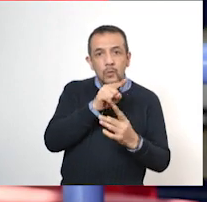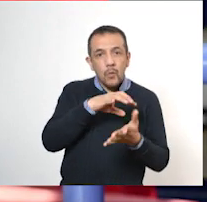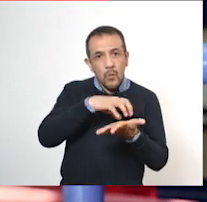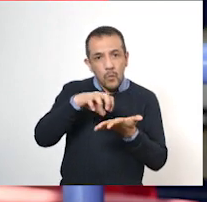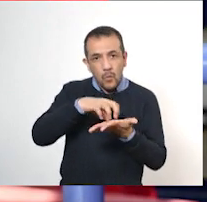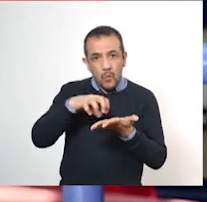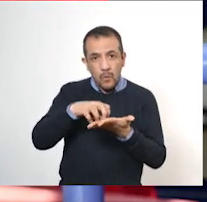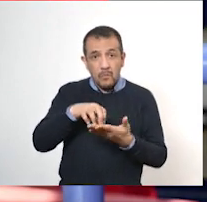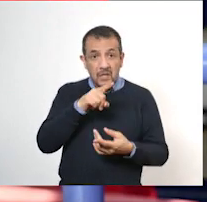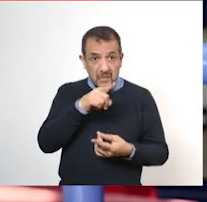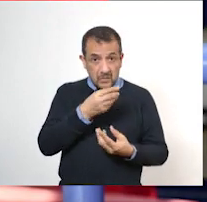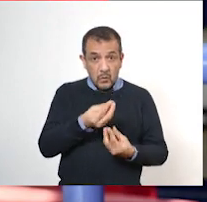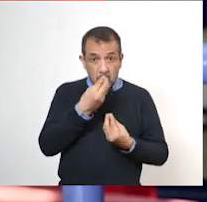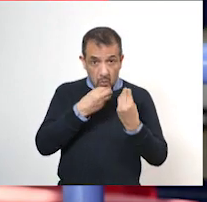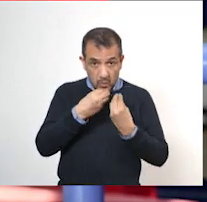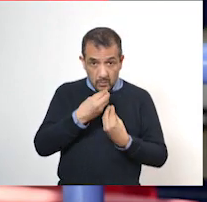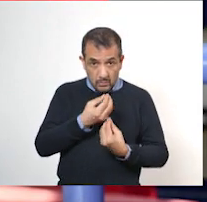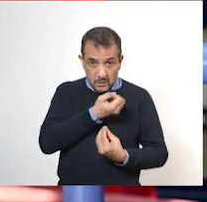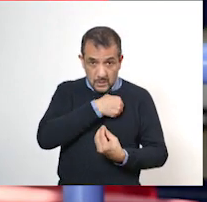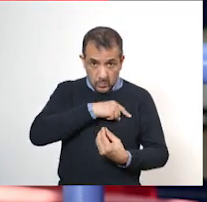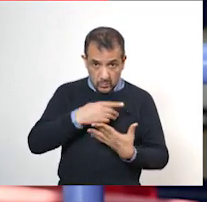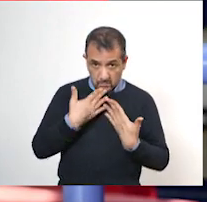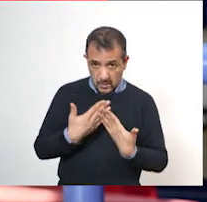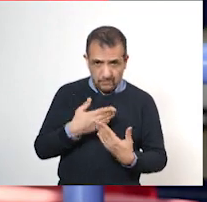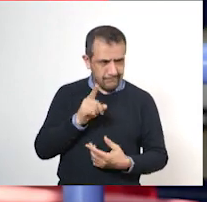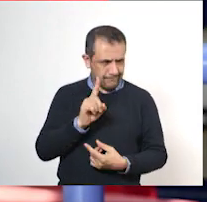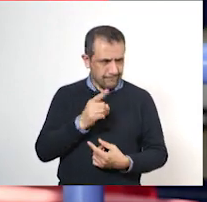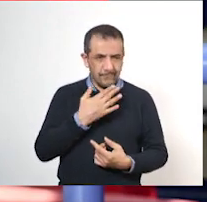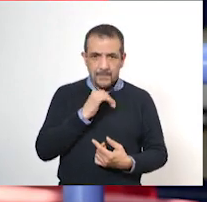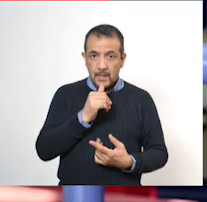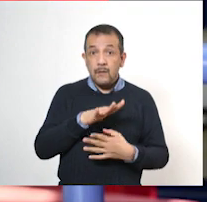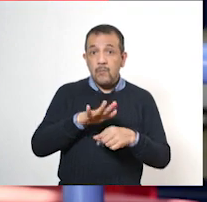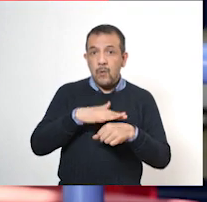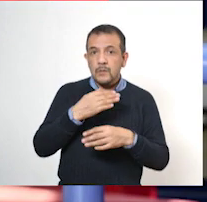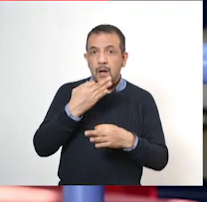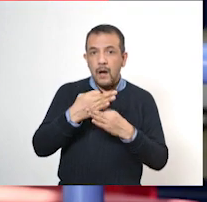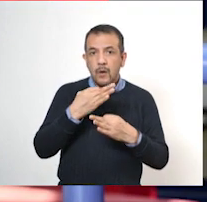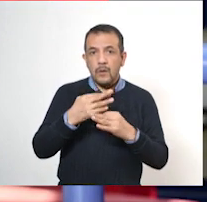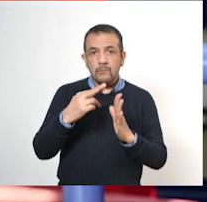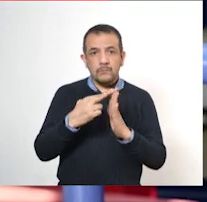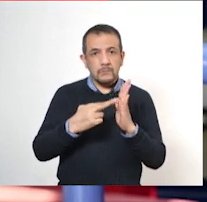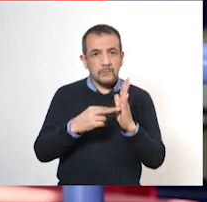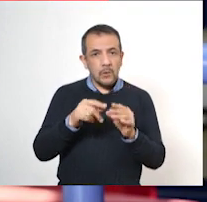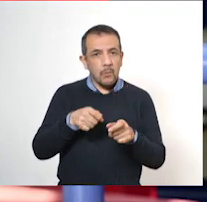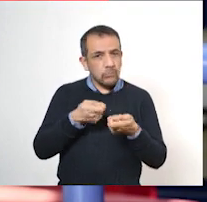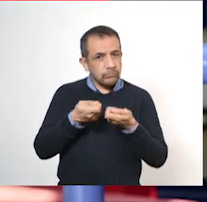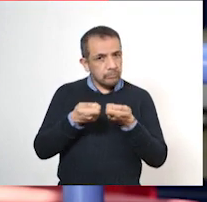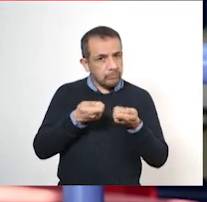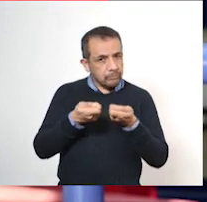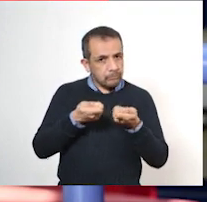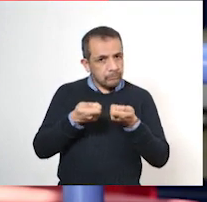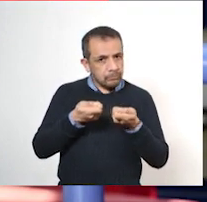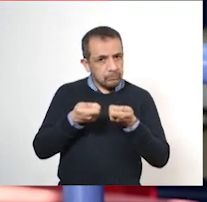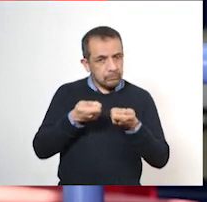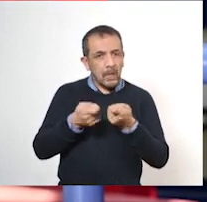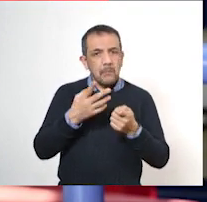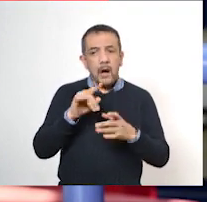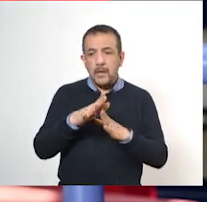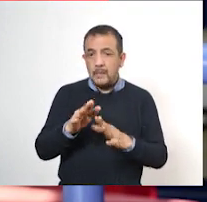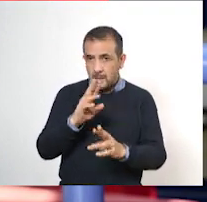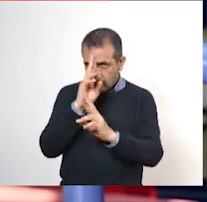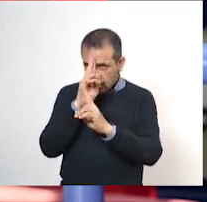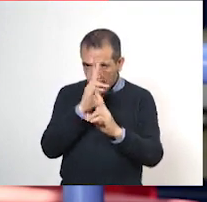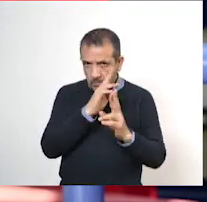estos productos no son buenos para tu salud. Por eso ya se está poniendo una regulación que no permite que